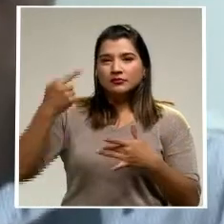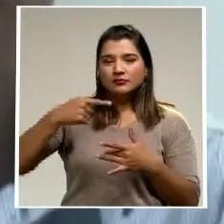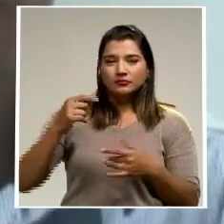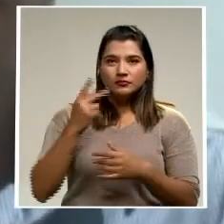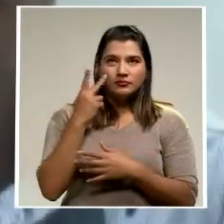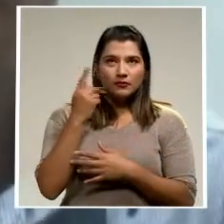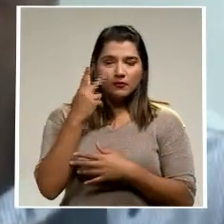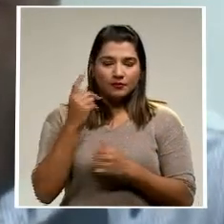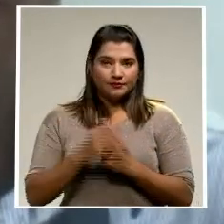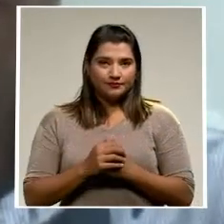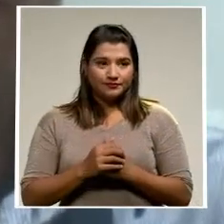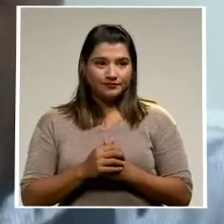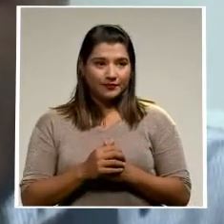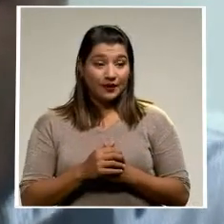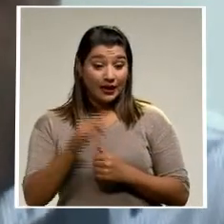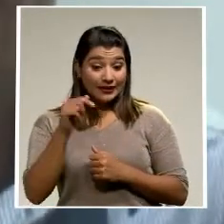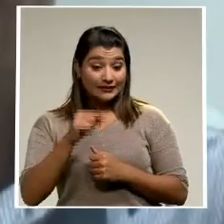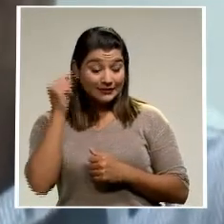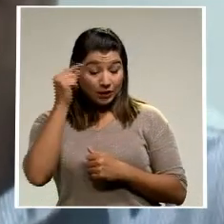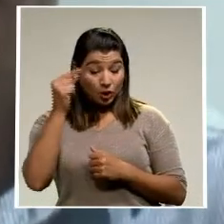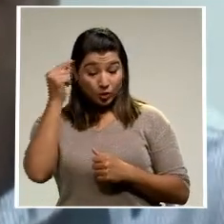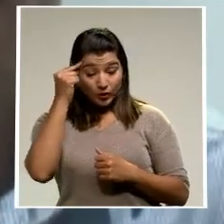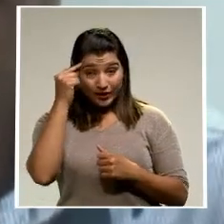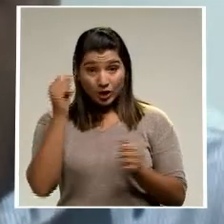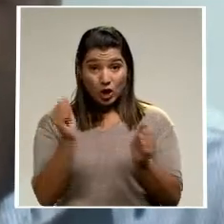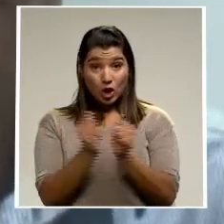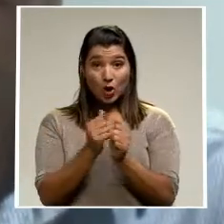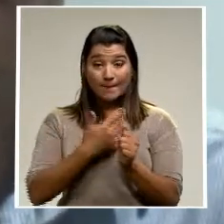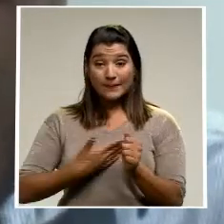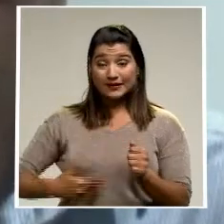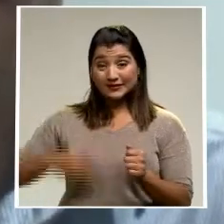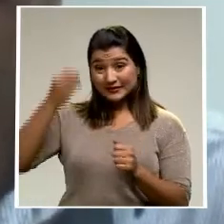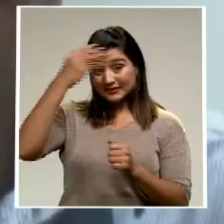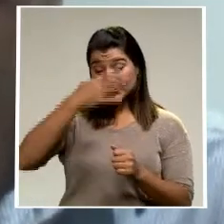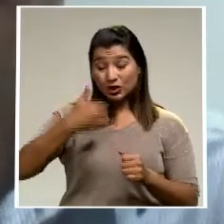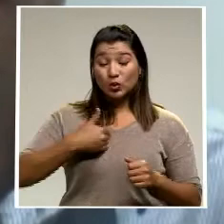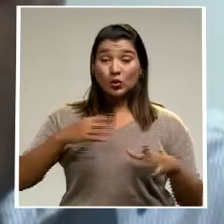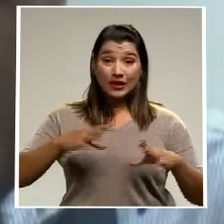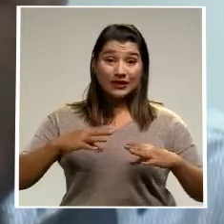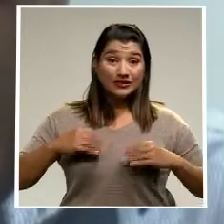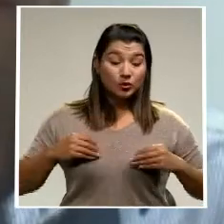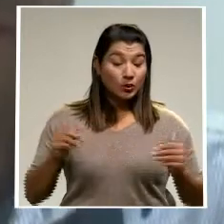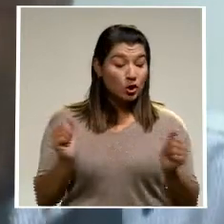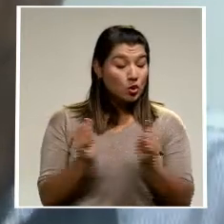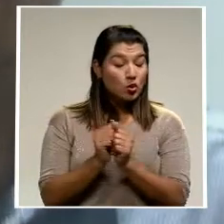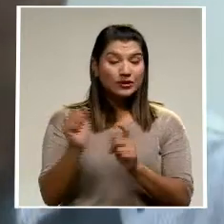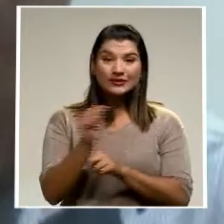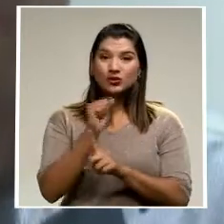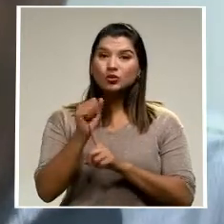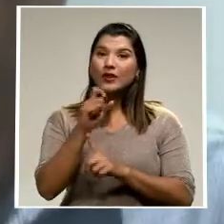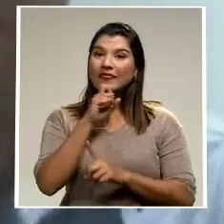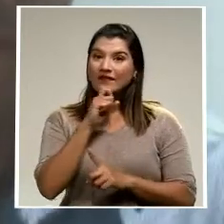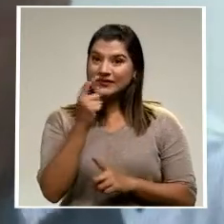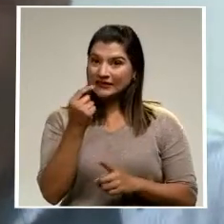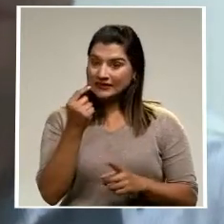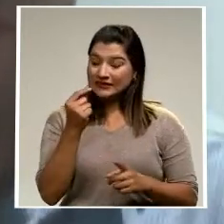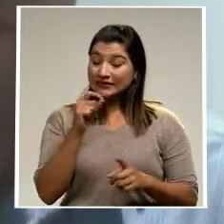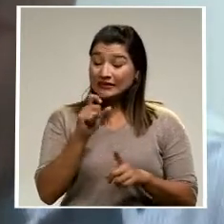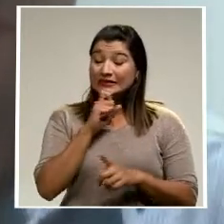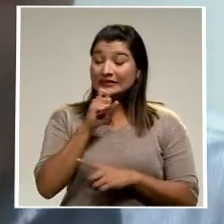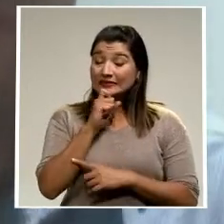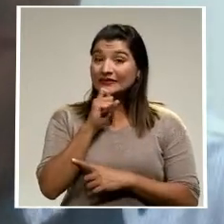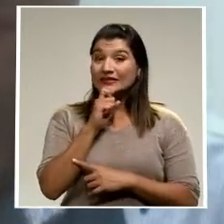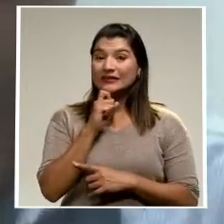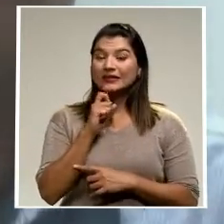esta administración le tocó asumir con la casa ardiendo, prendida a fuego, con el rancho ardiendo, como se